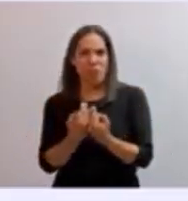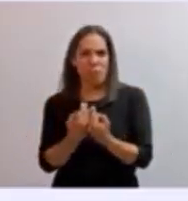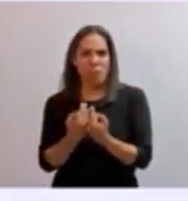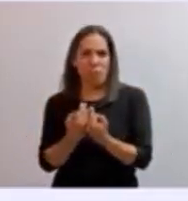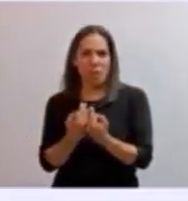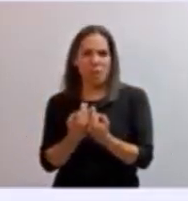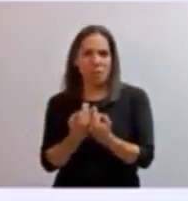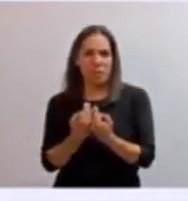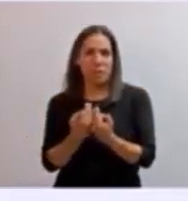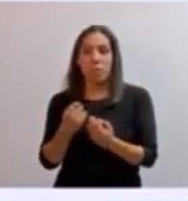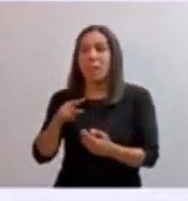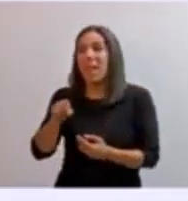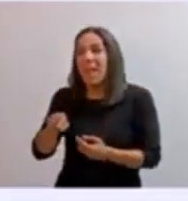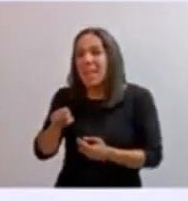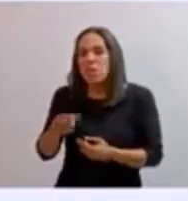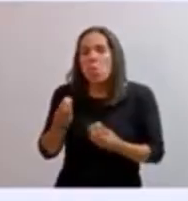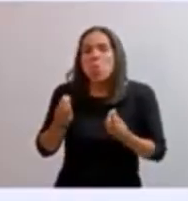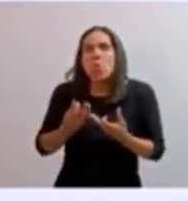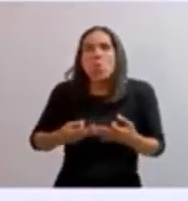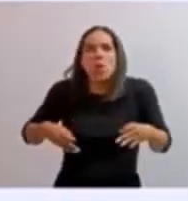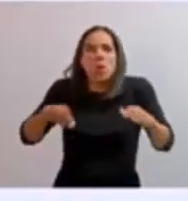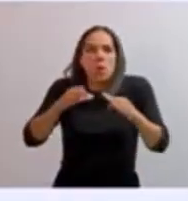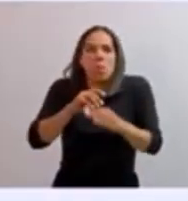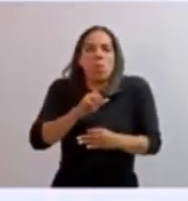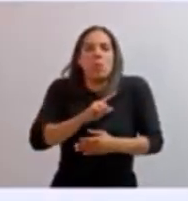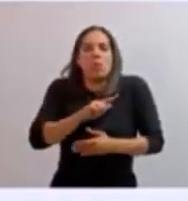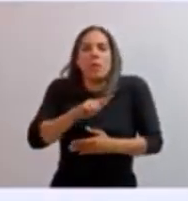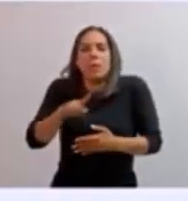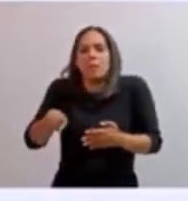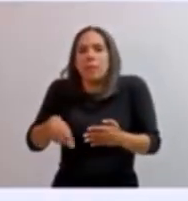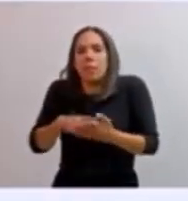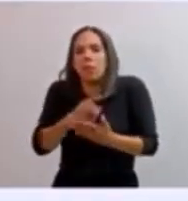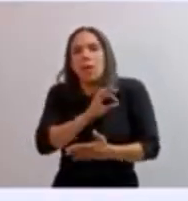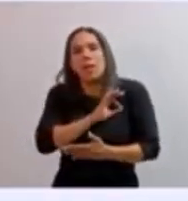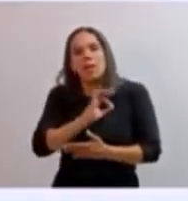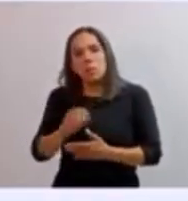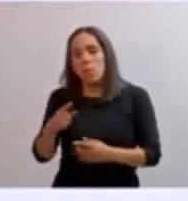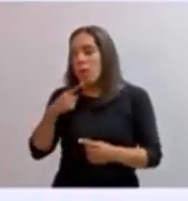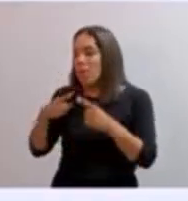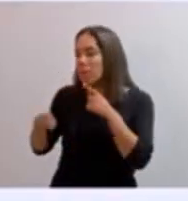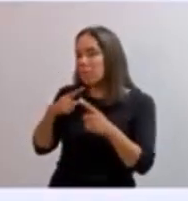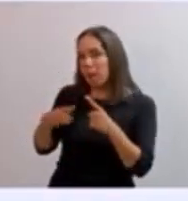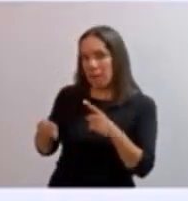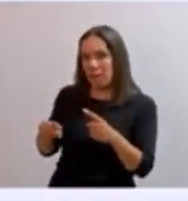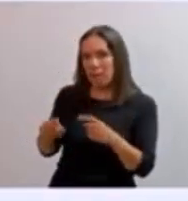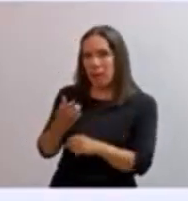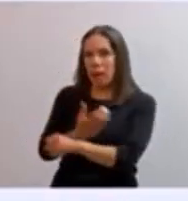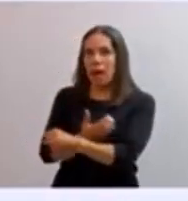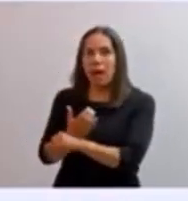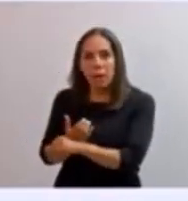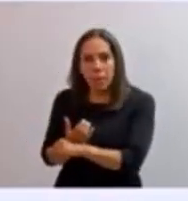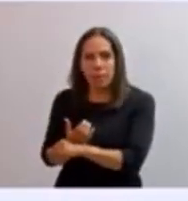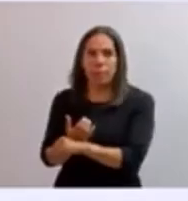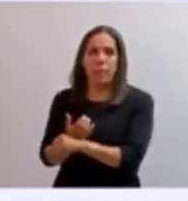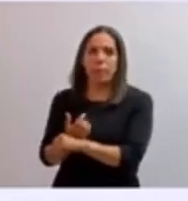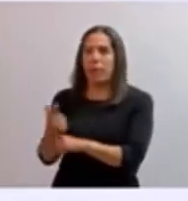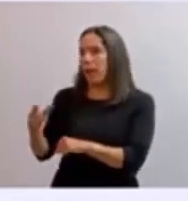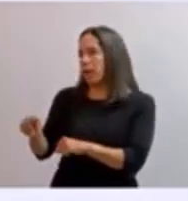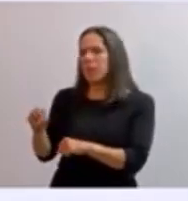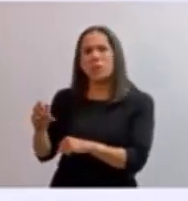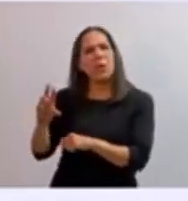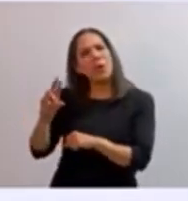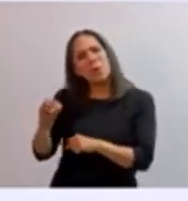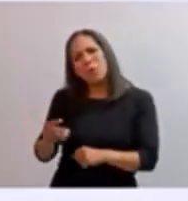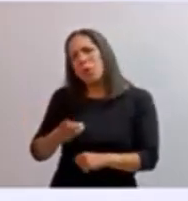habla, el compartir, el decir, el hacerlos sentir que no estamos solos, desde la supervisión hasta el